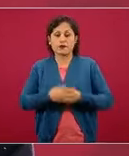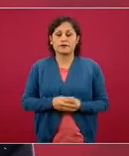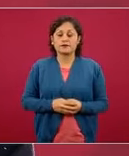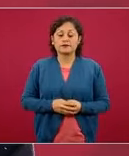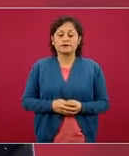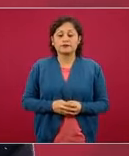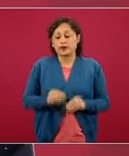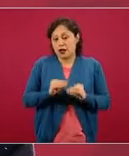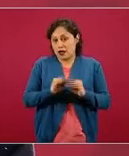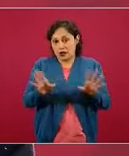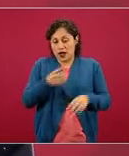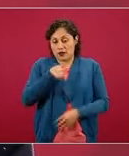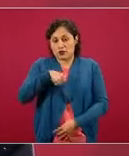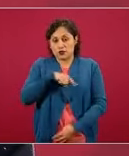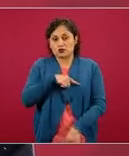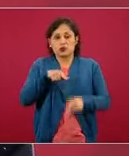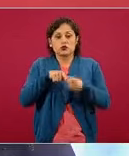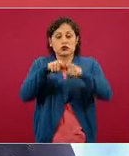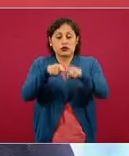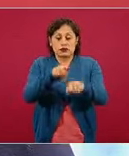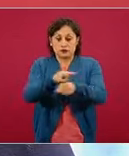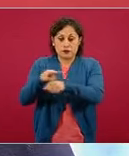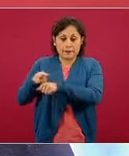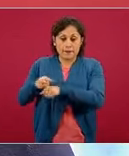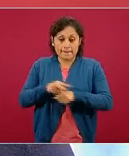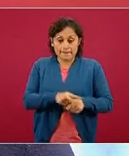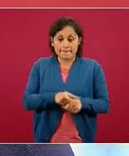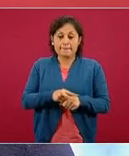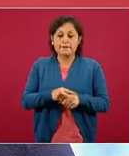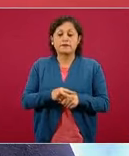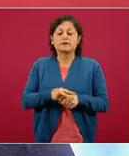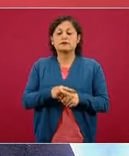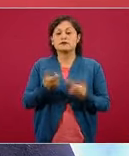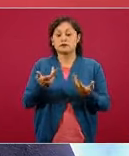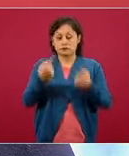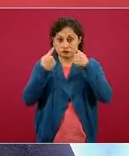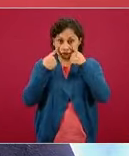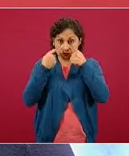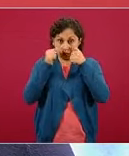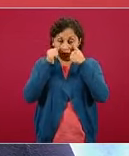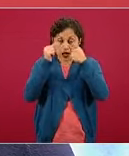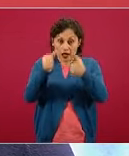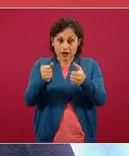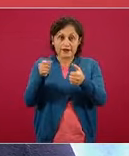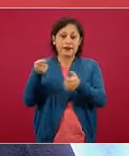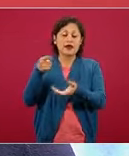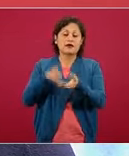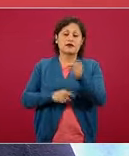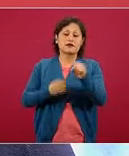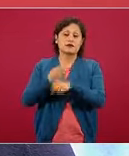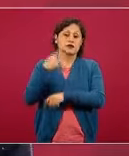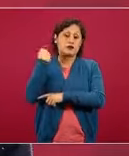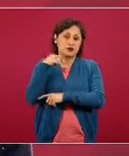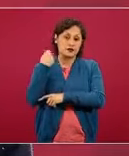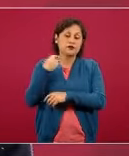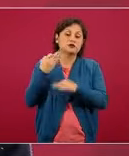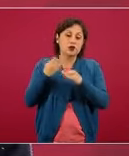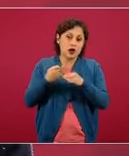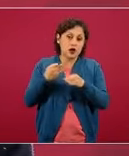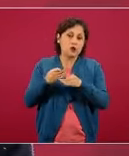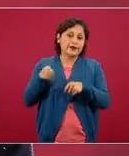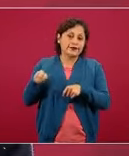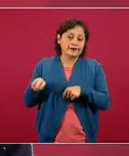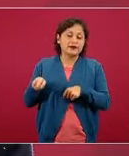continuar lógicamente con este monitoreo y estar muy atentos con Tabasco, pues que actualmente se encuentra en un